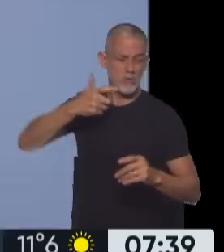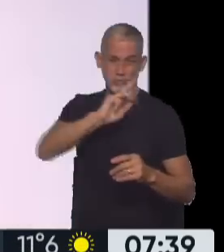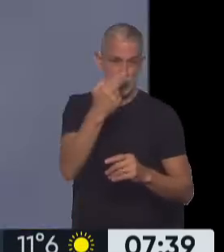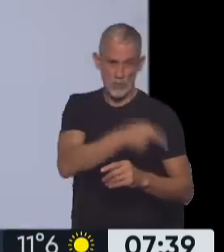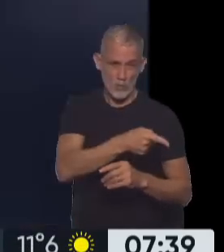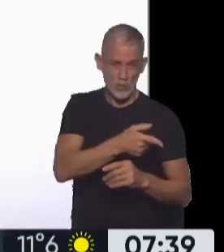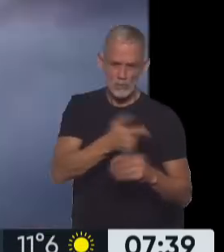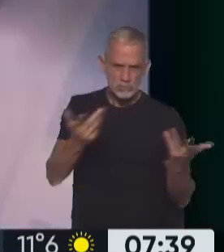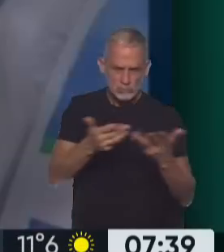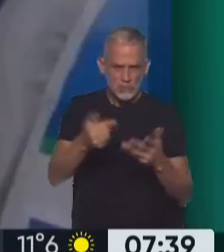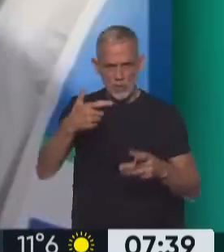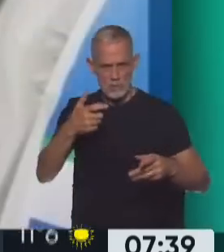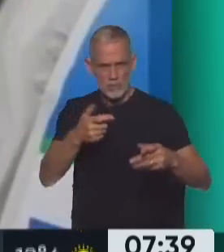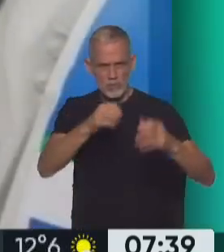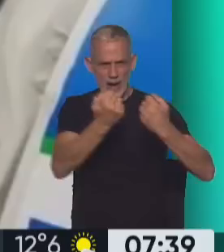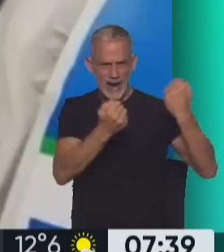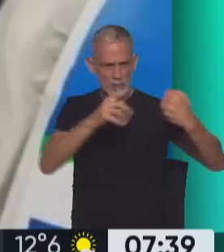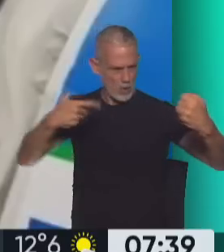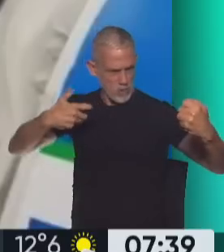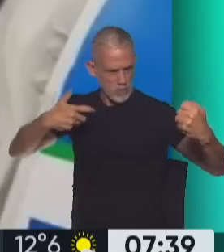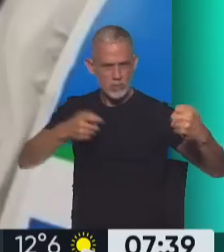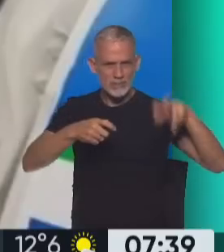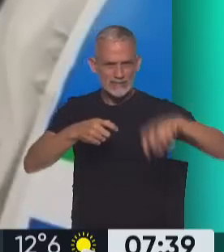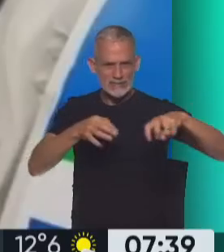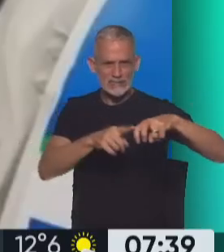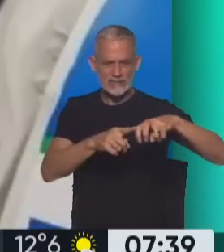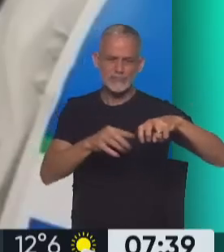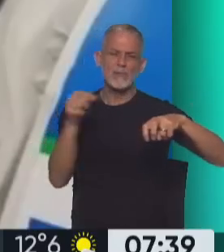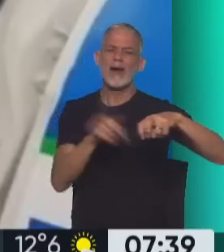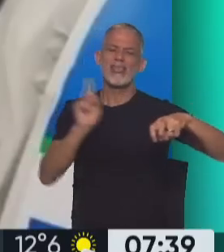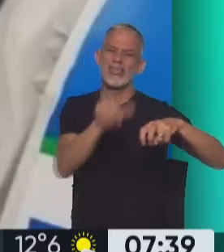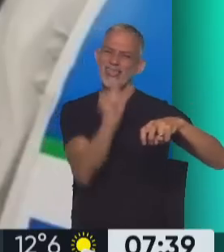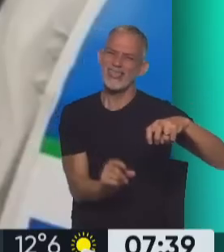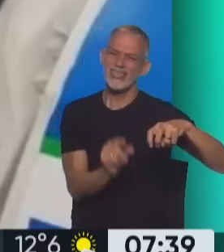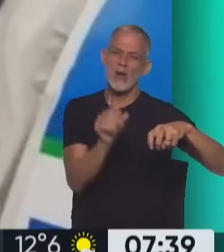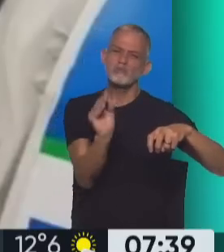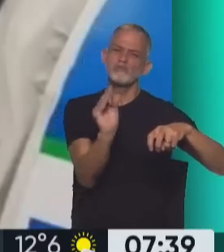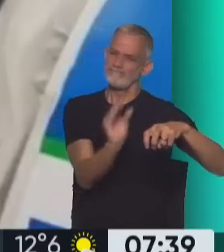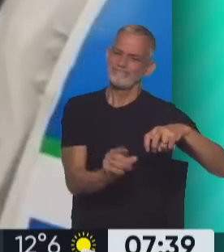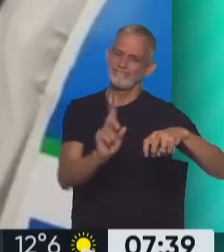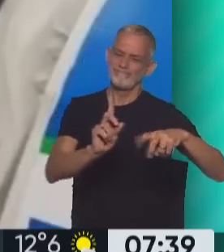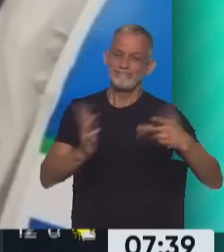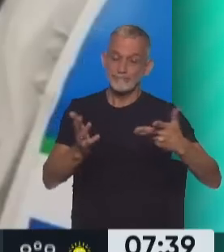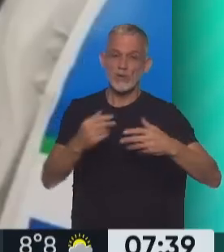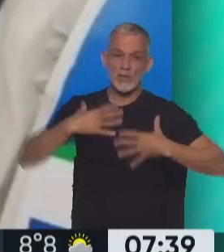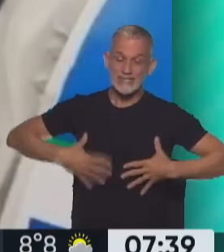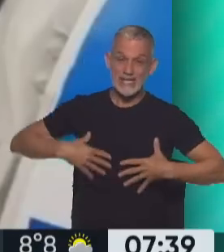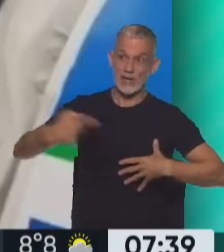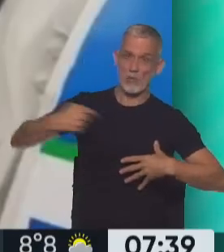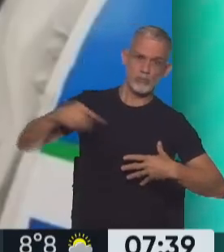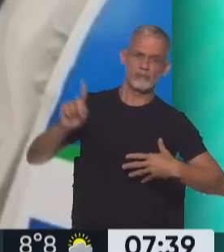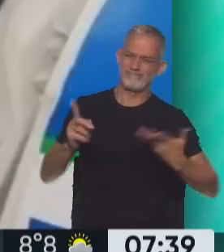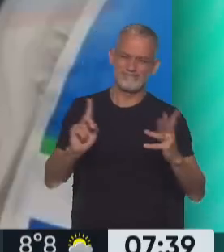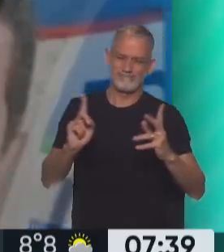Villavicencio. Le disparan al auto, a la camioneta. O sea, no estaba blindada, evidentemente. No estaba blindada, él tampoco tenía chalecos